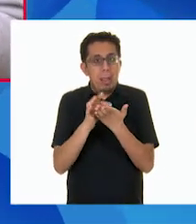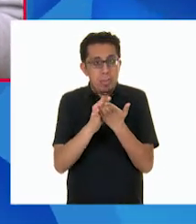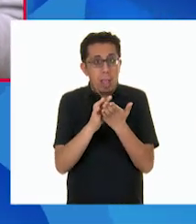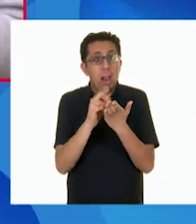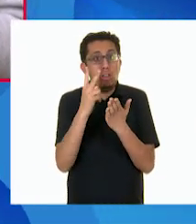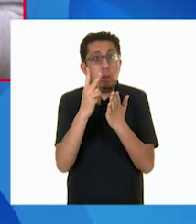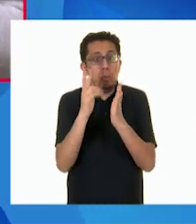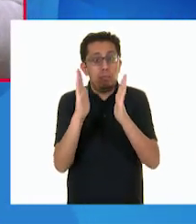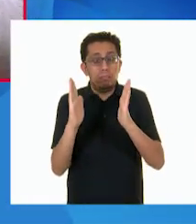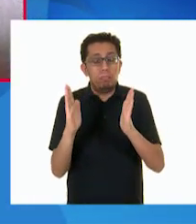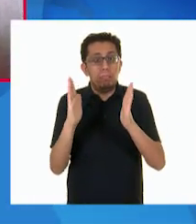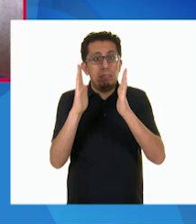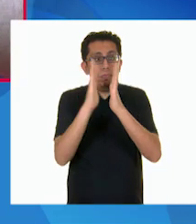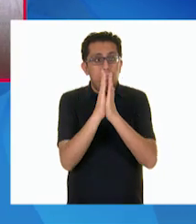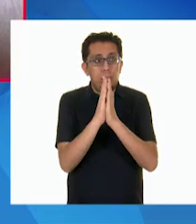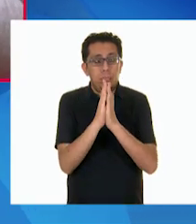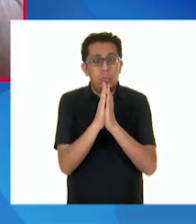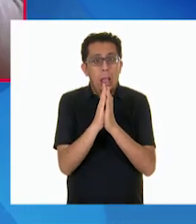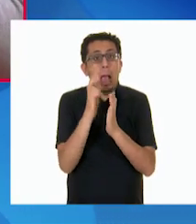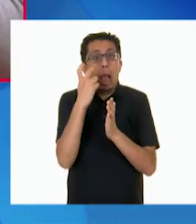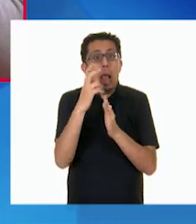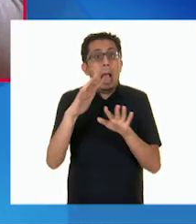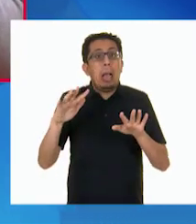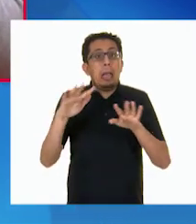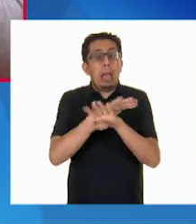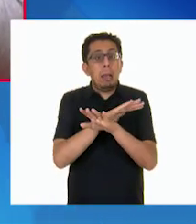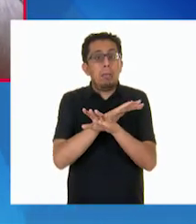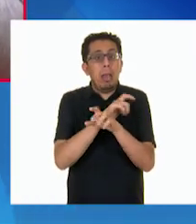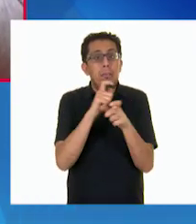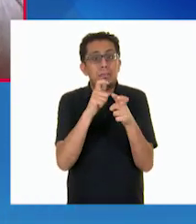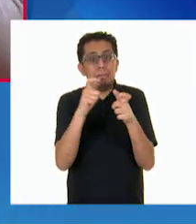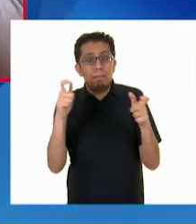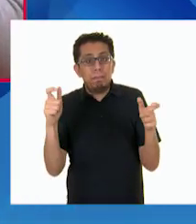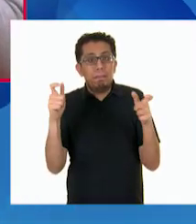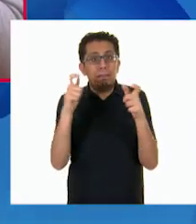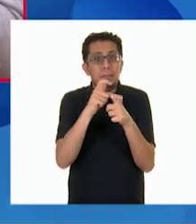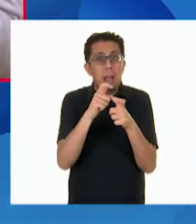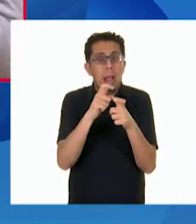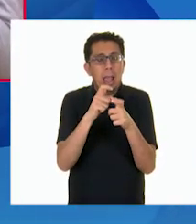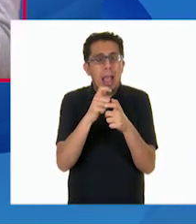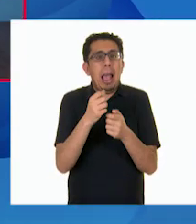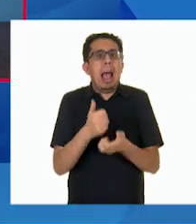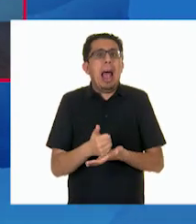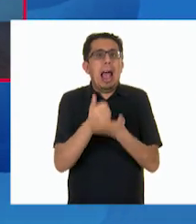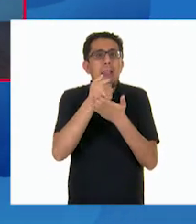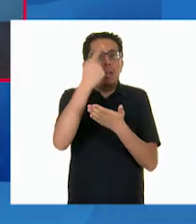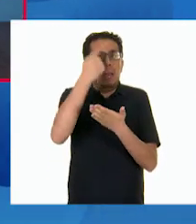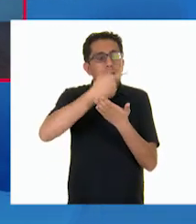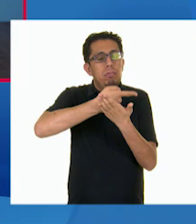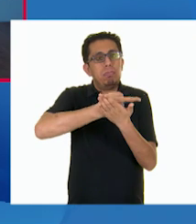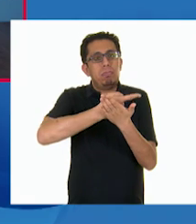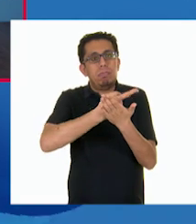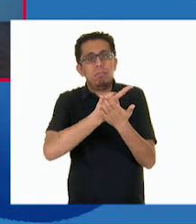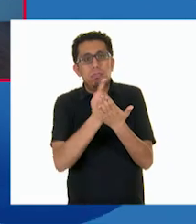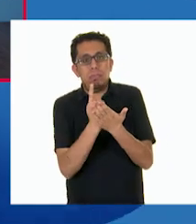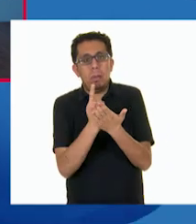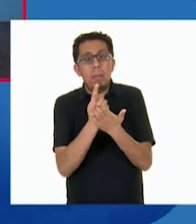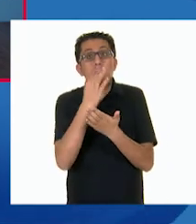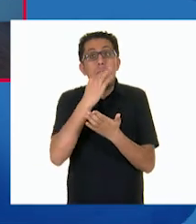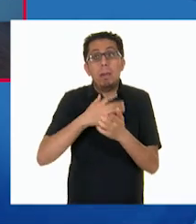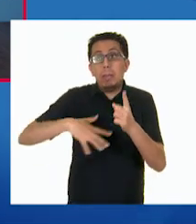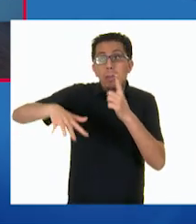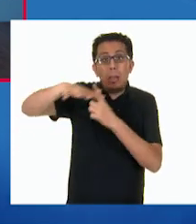en contacto con la temperatura, cambian su tamaño y eso permite mover esta pequeña aguja y me dice a qué temperatura nos